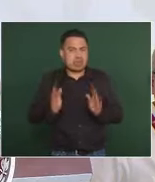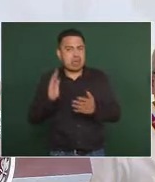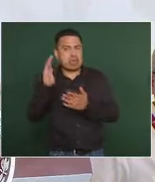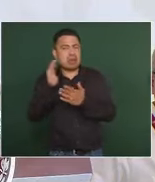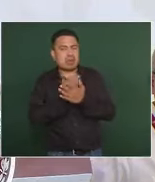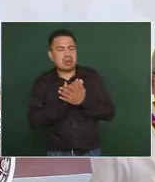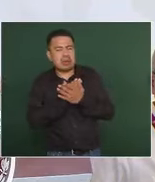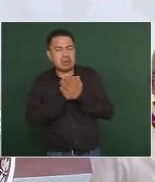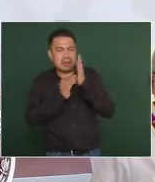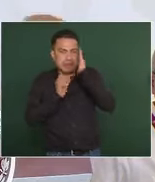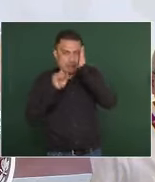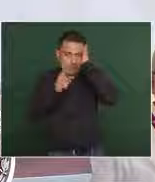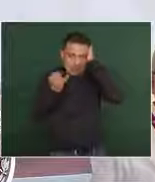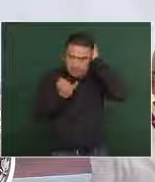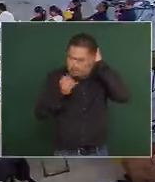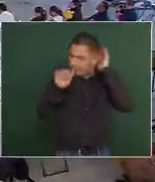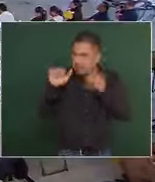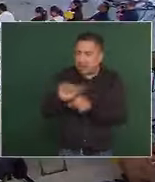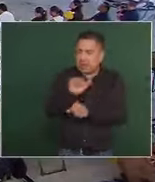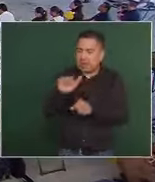y despojos de vehículos